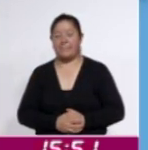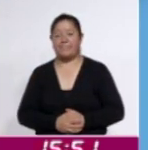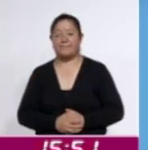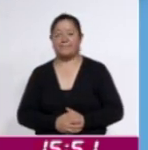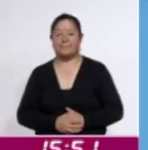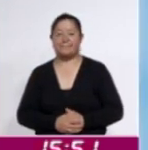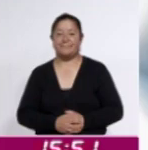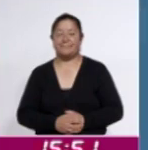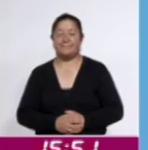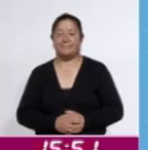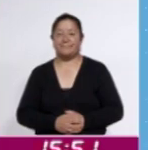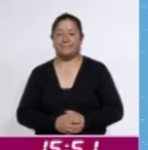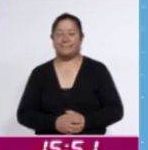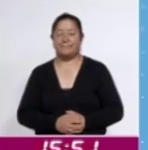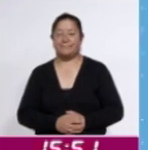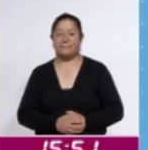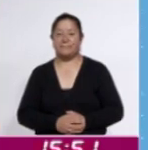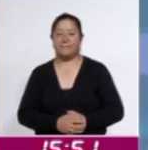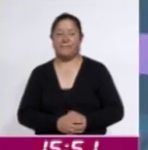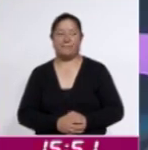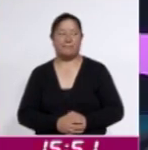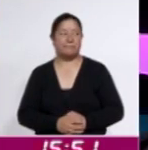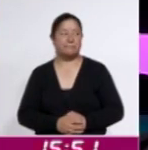Tiempo extra.